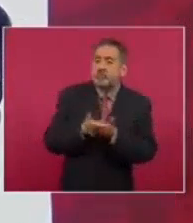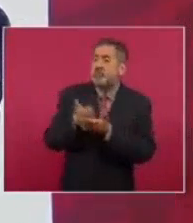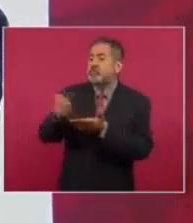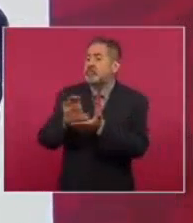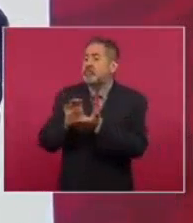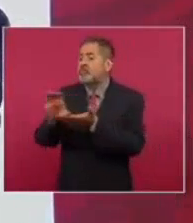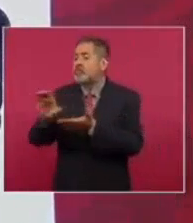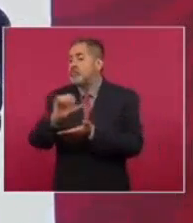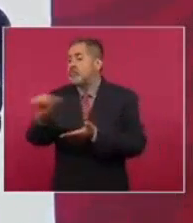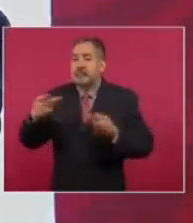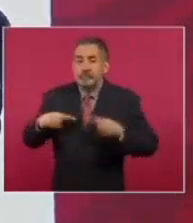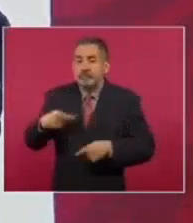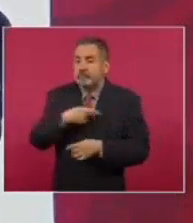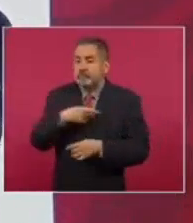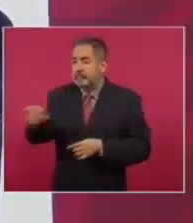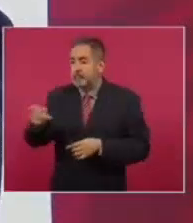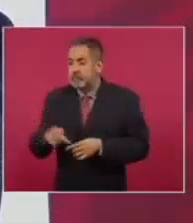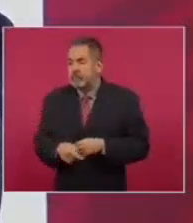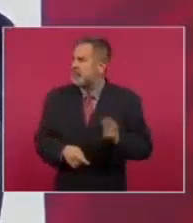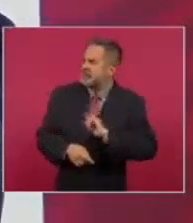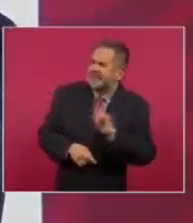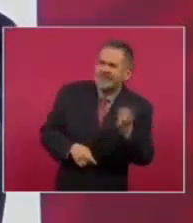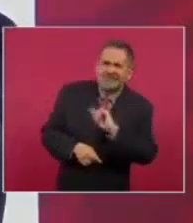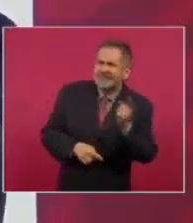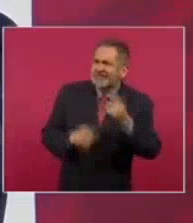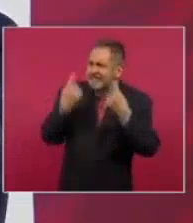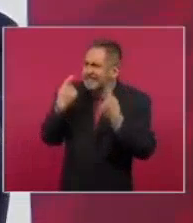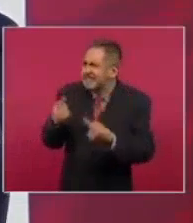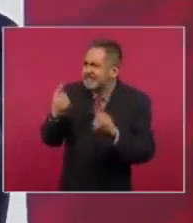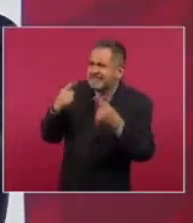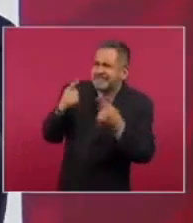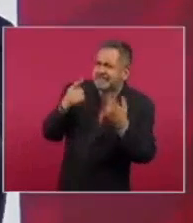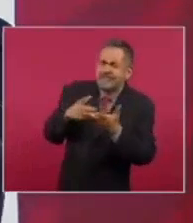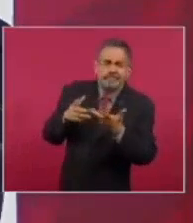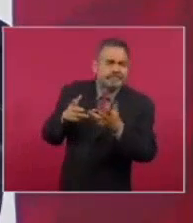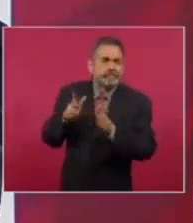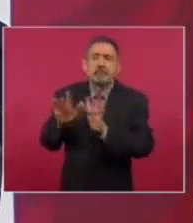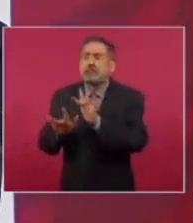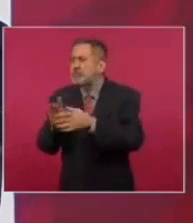pobres es populismo es paternalismo